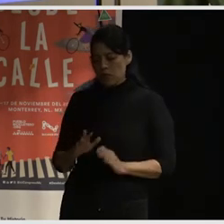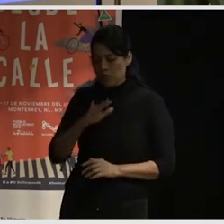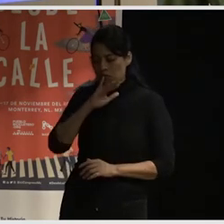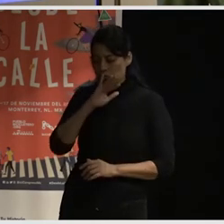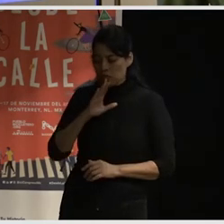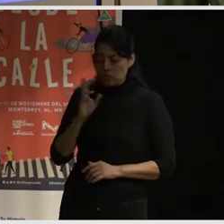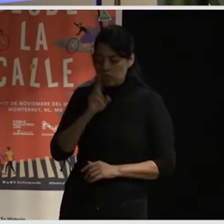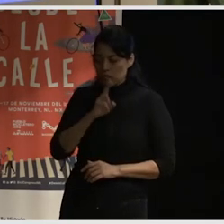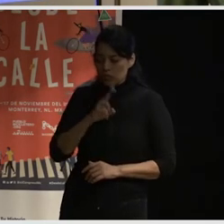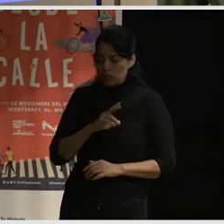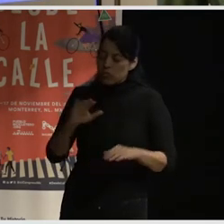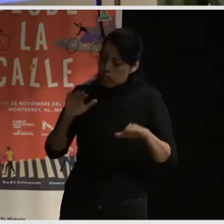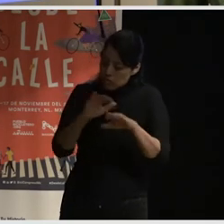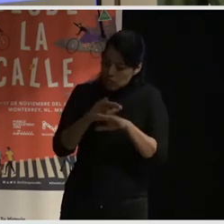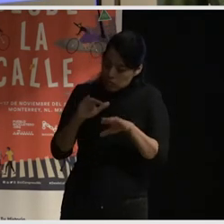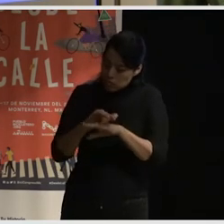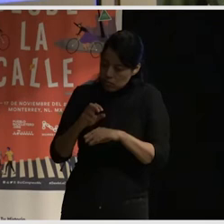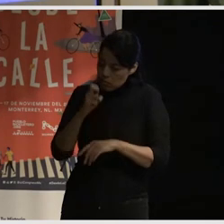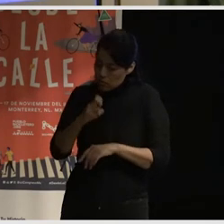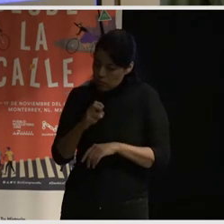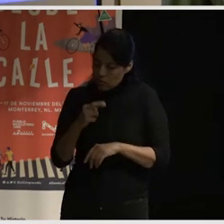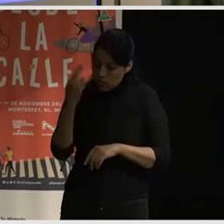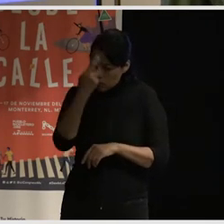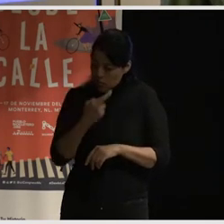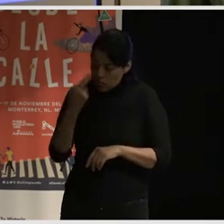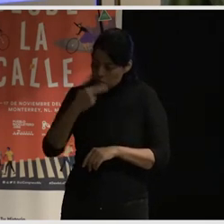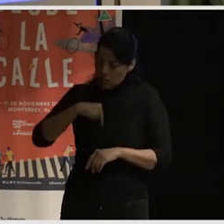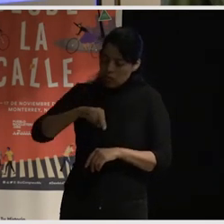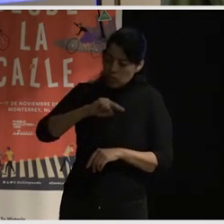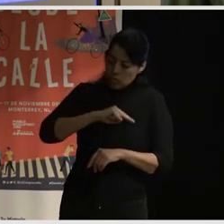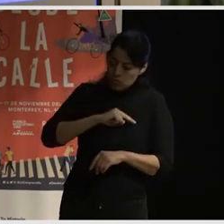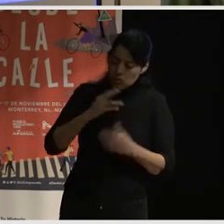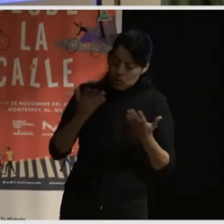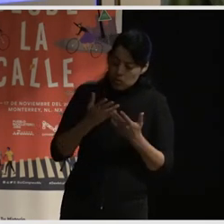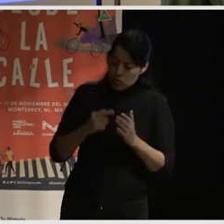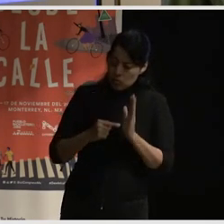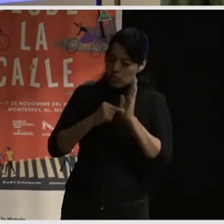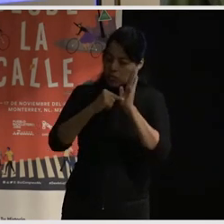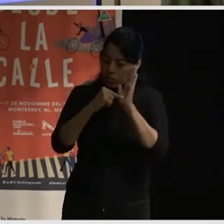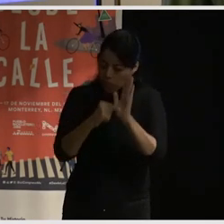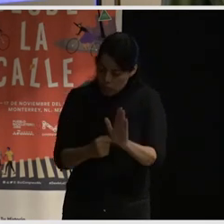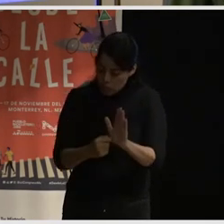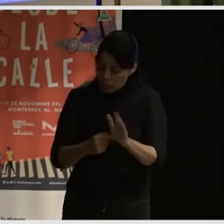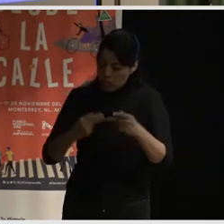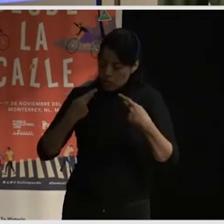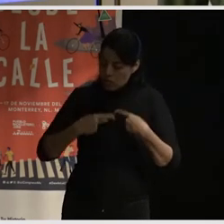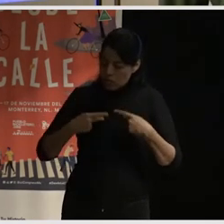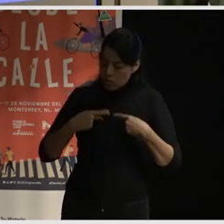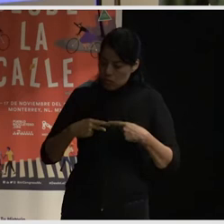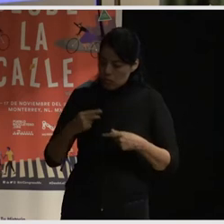cambia pero ese monitoreo bueno nosotros lo hicimos con la intención de demostrar a la gente sobre todo